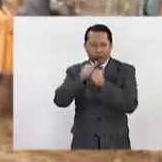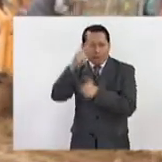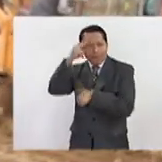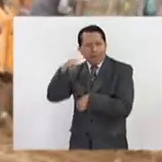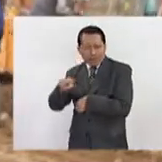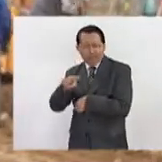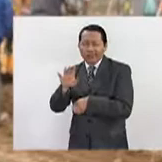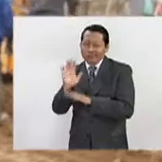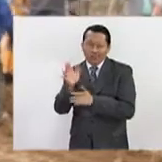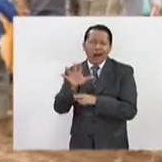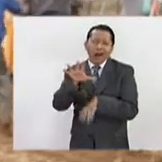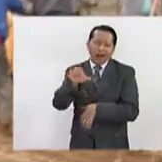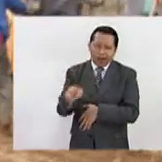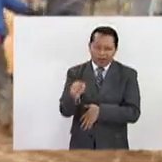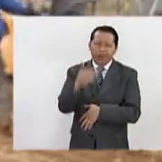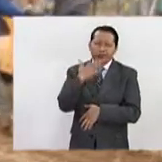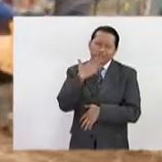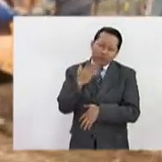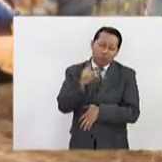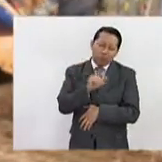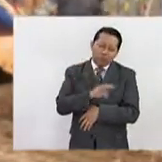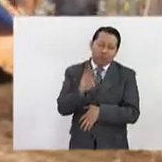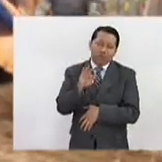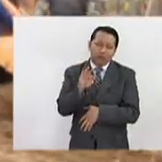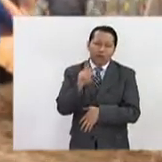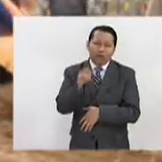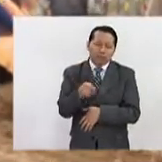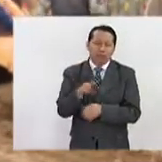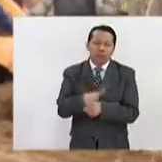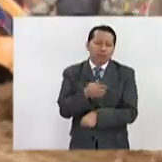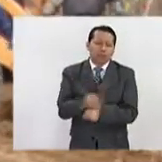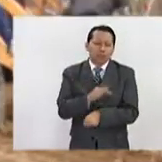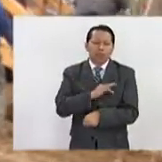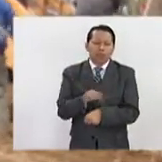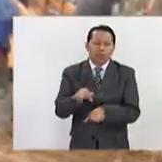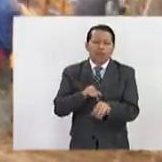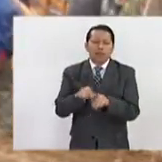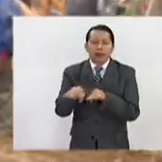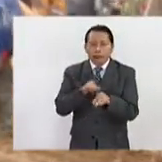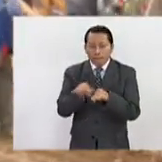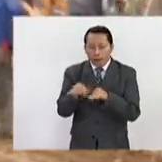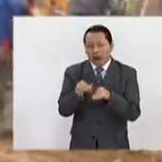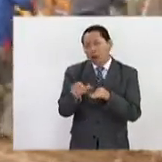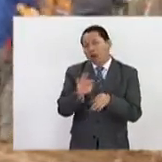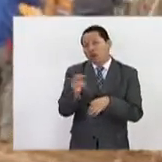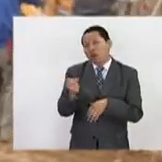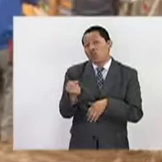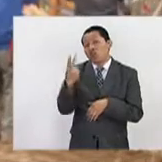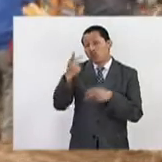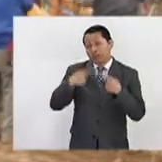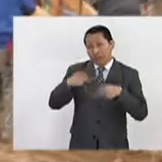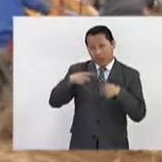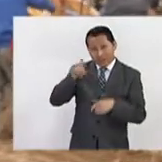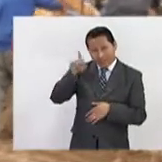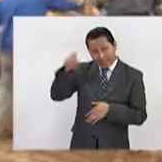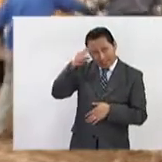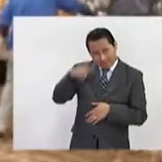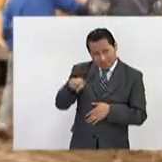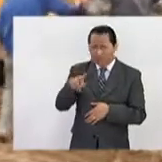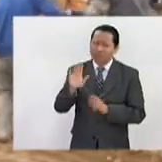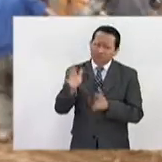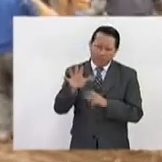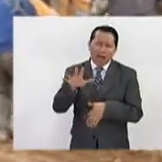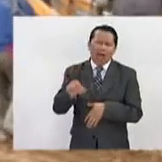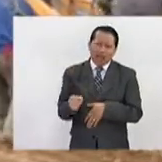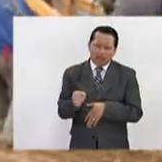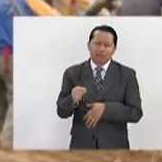ya nos alcanza un poquito, ¿no? Para generar un trabajo de unas dos personas allá, nos alcanza ya un